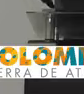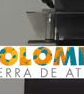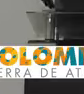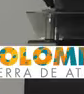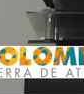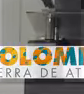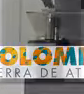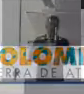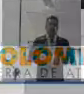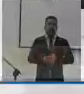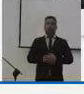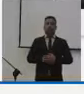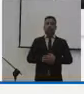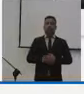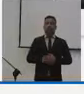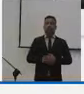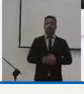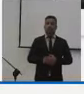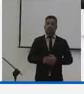muy buenas tardes y bienvenido